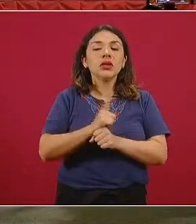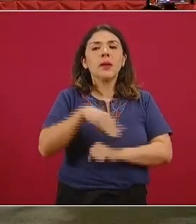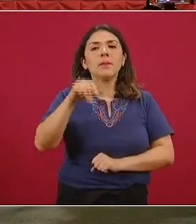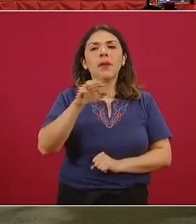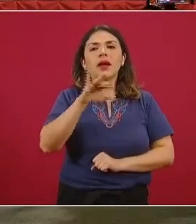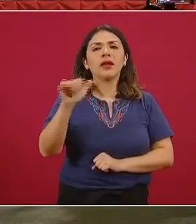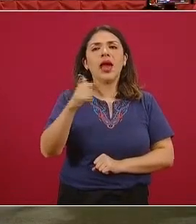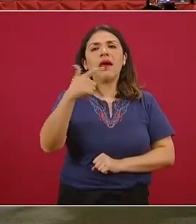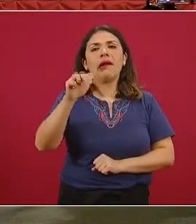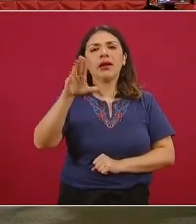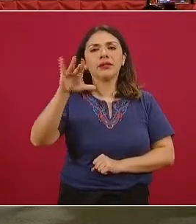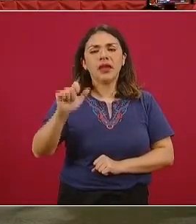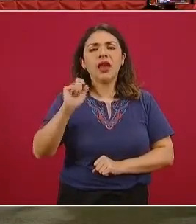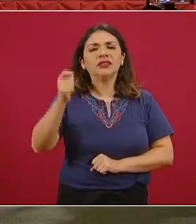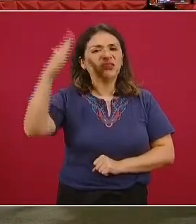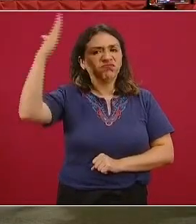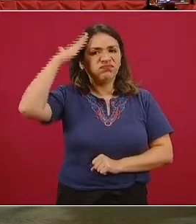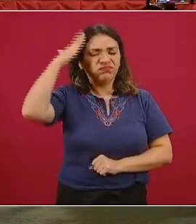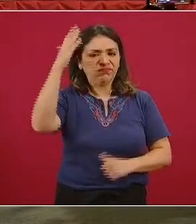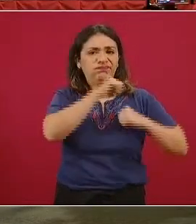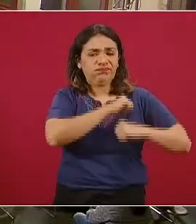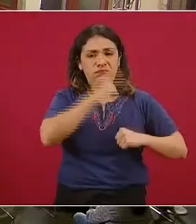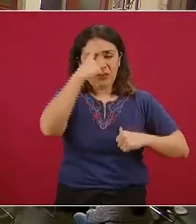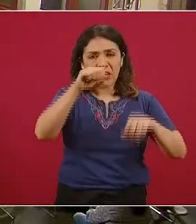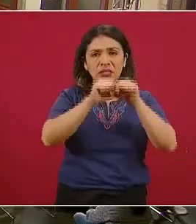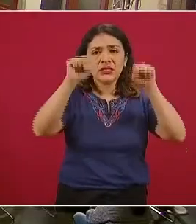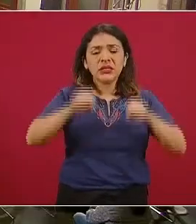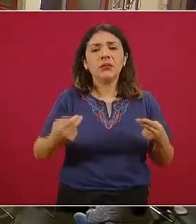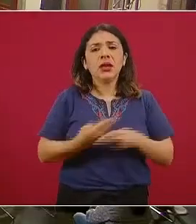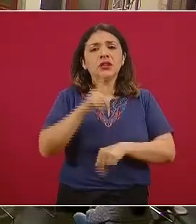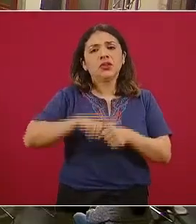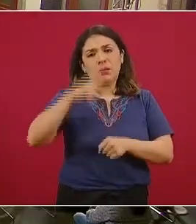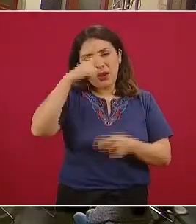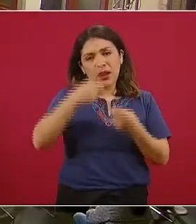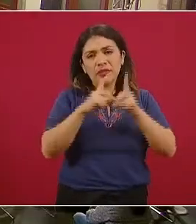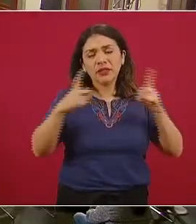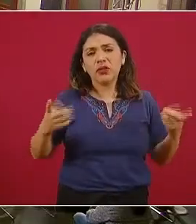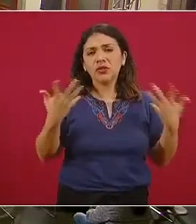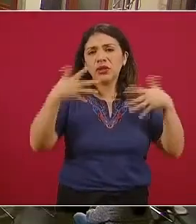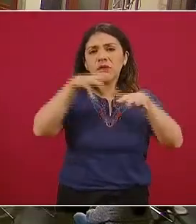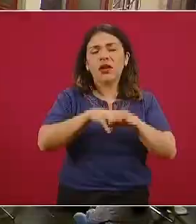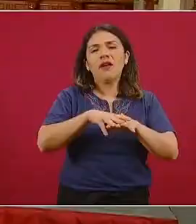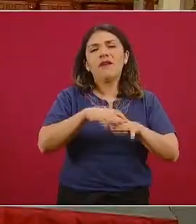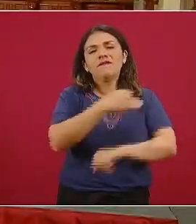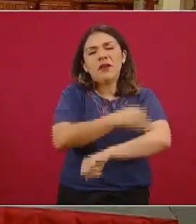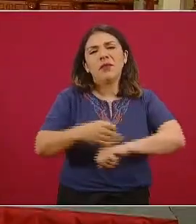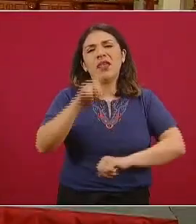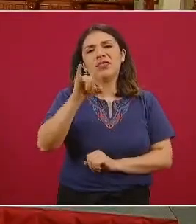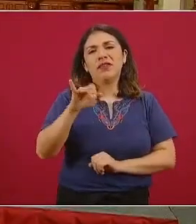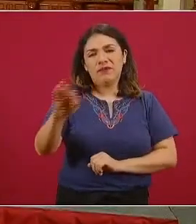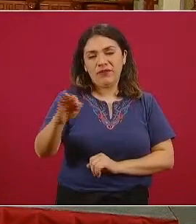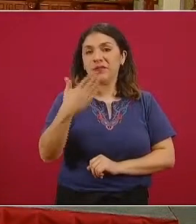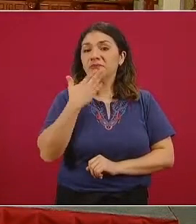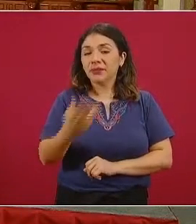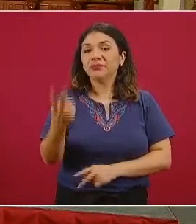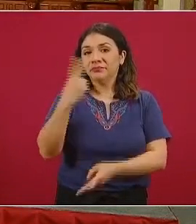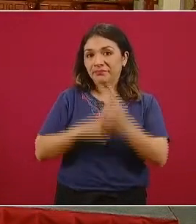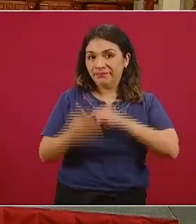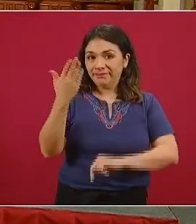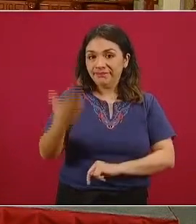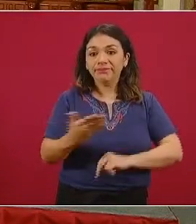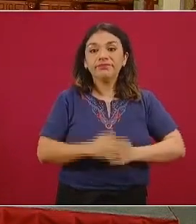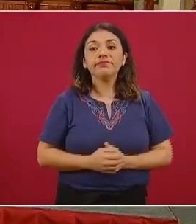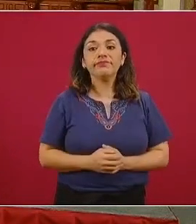Rocío García Pérez, titular del Sistema Nacional para el Desarrollo Integral de la Familia, DIF. Bienvenida, Rocío. Muchas